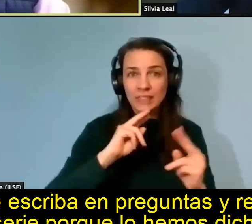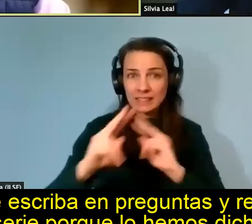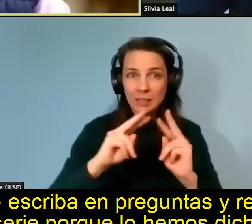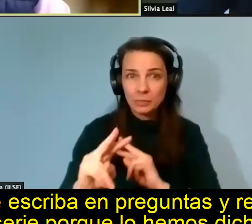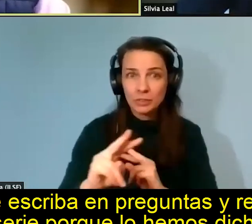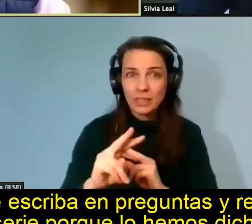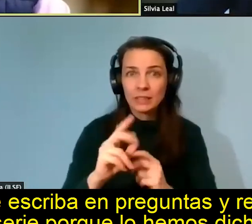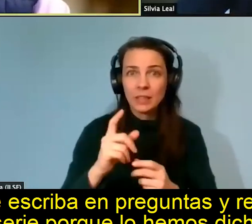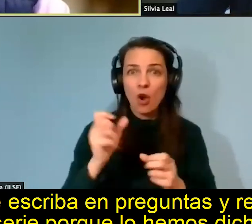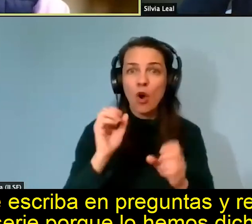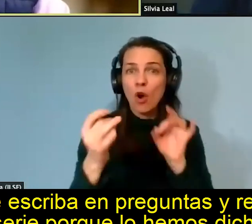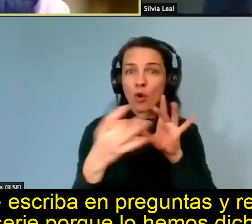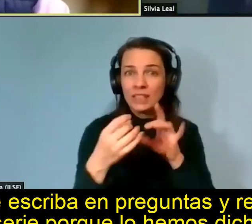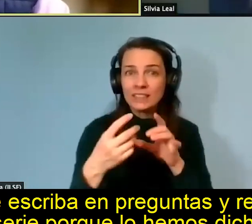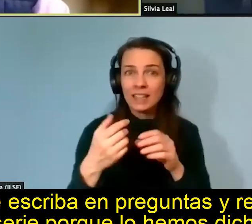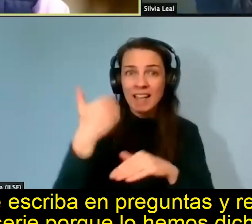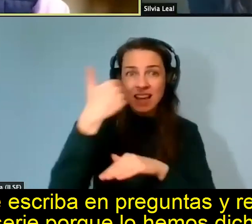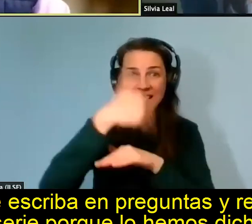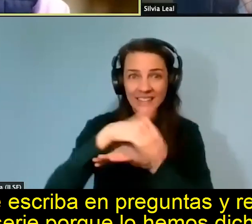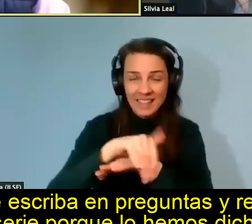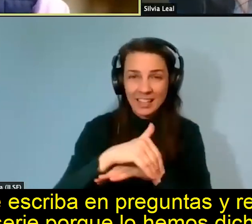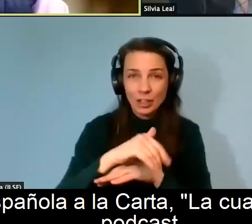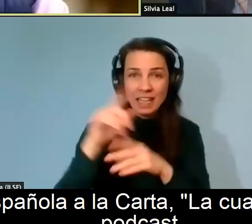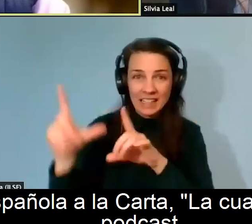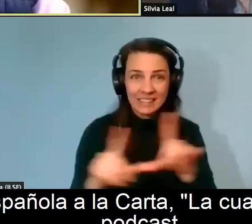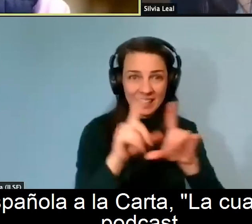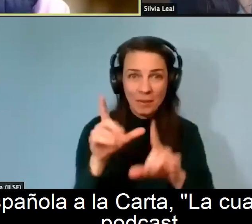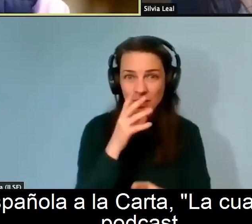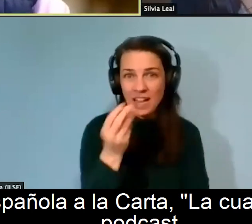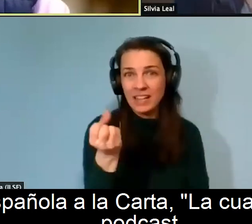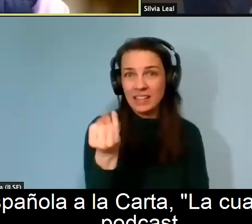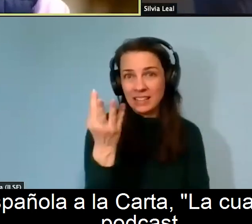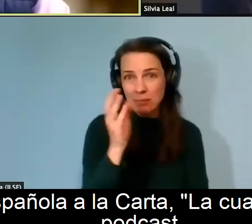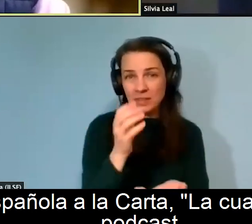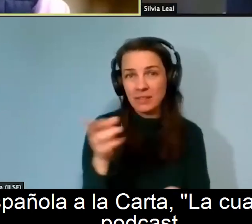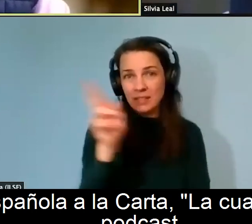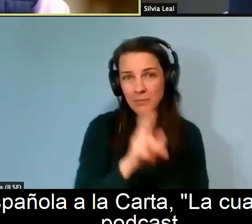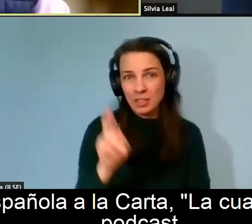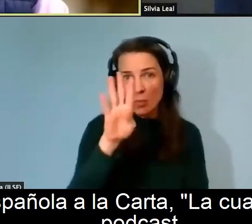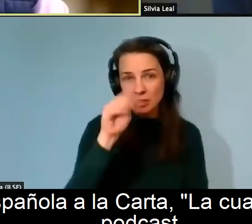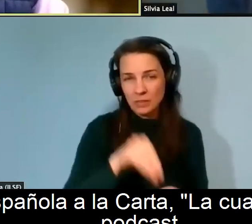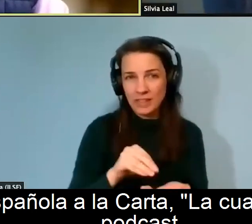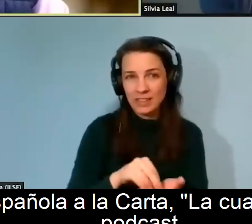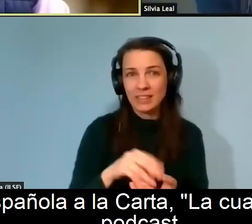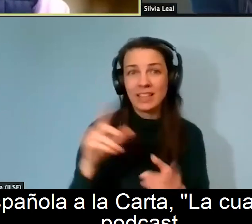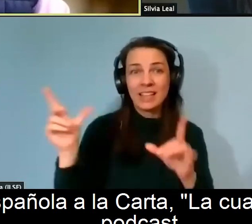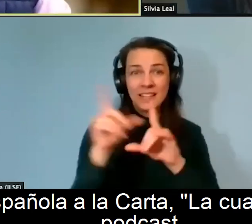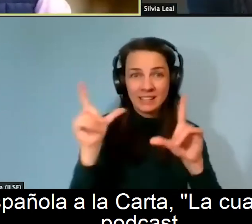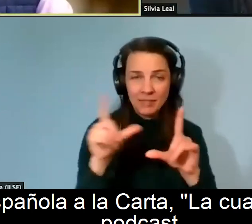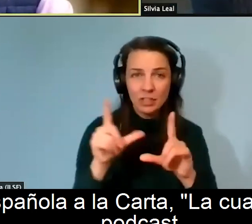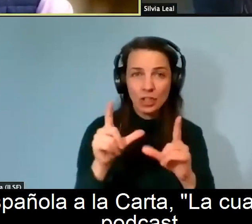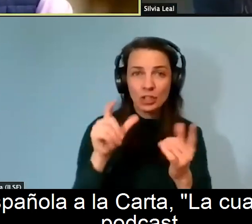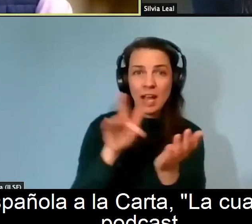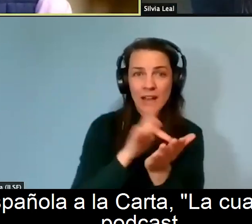dirección de la serie, porque lo hemos dicho ya como 4 veces, ¿no? Es en Televisión Española La Carta, La Cuarta Revolución y